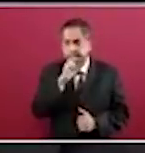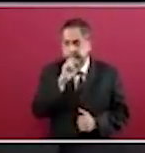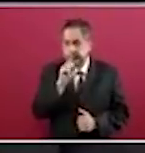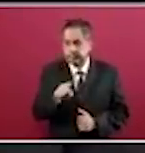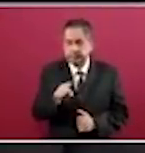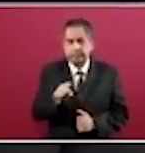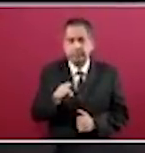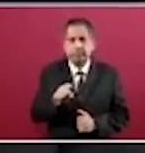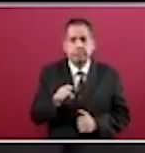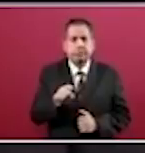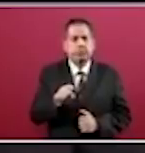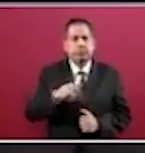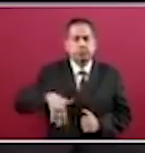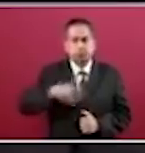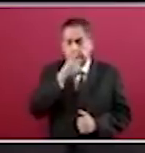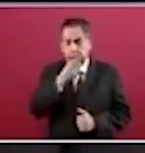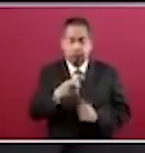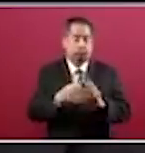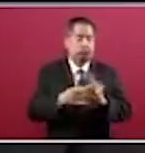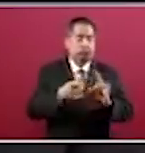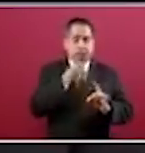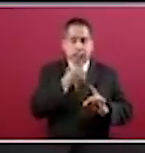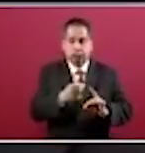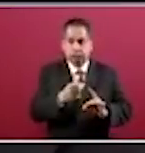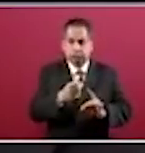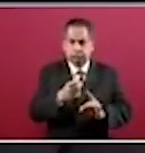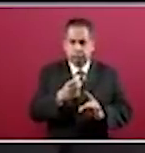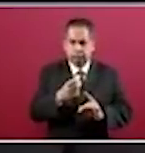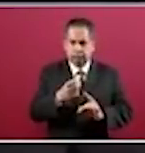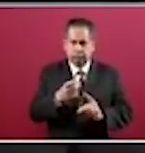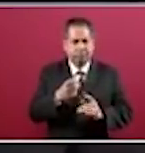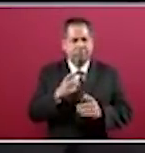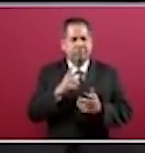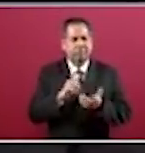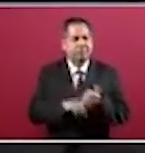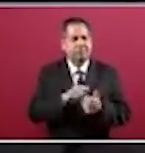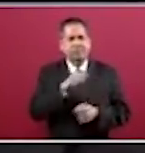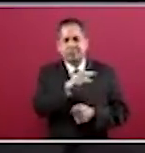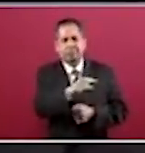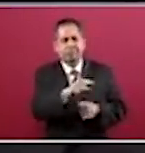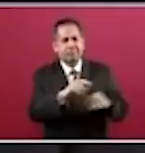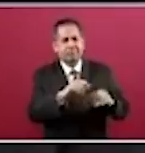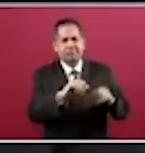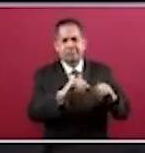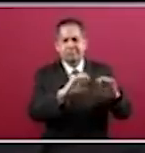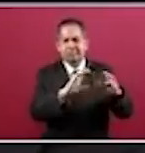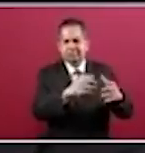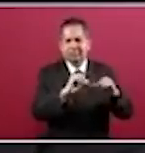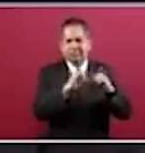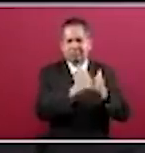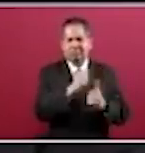también cuando digo alguna cosa… hay por ahí un organismo,